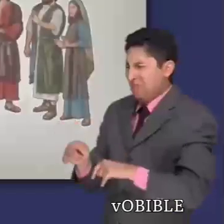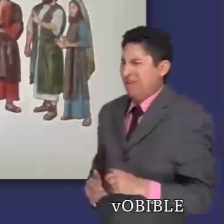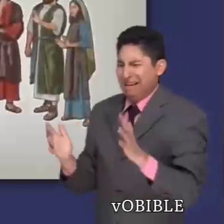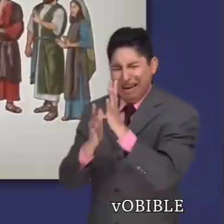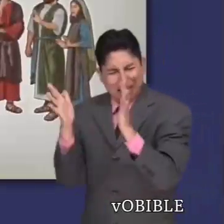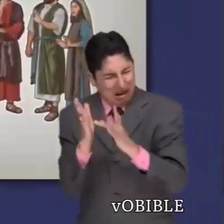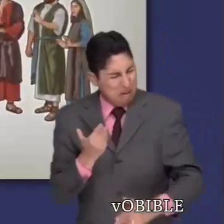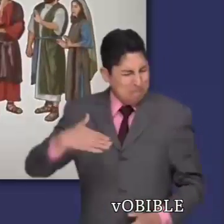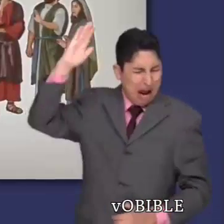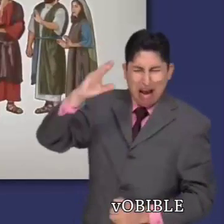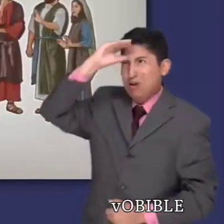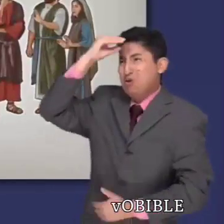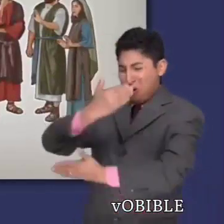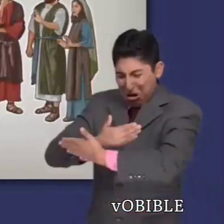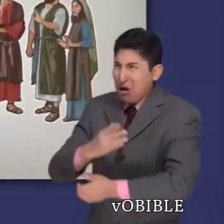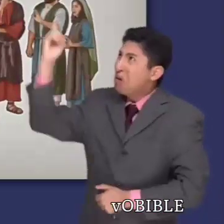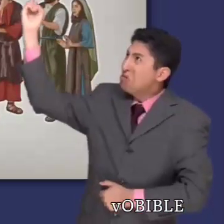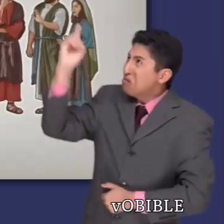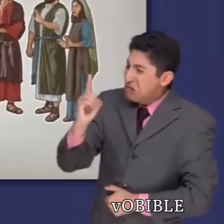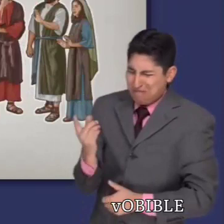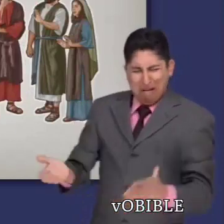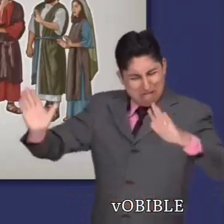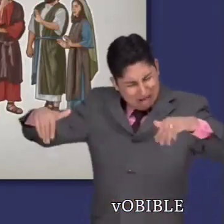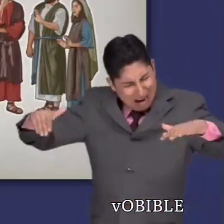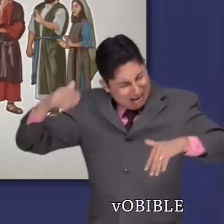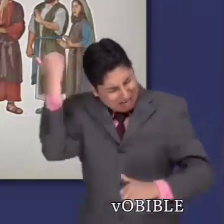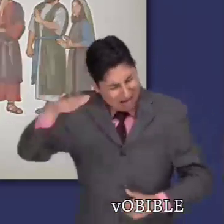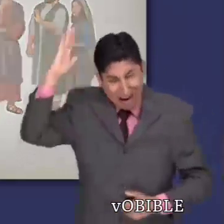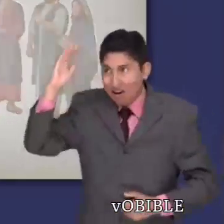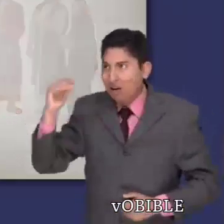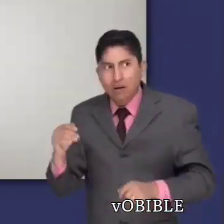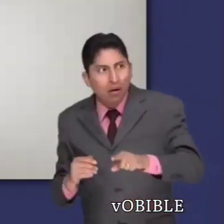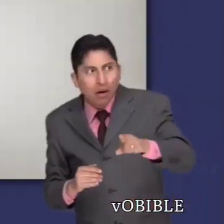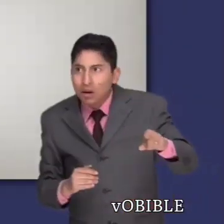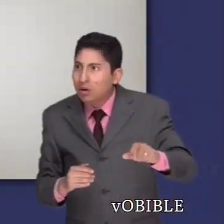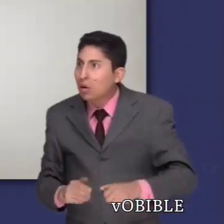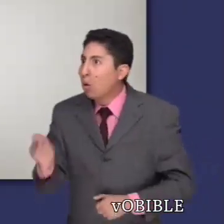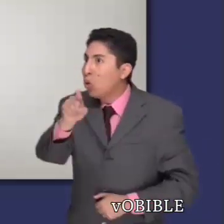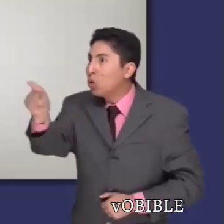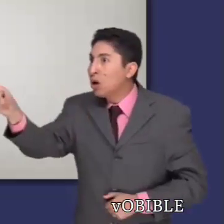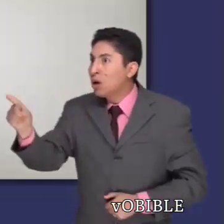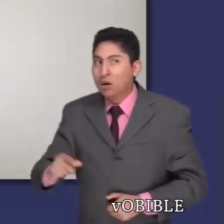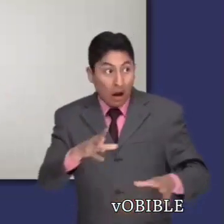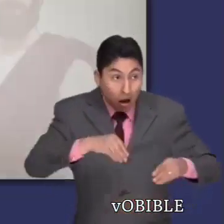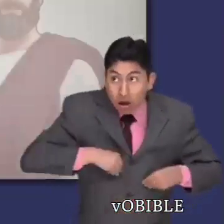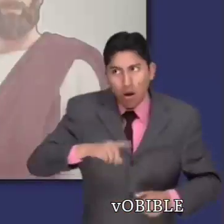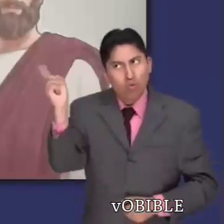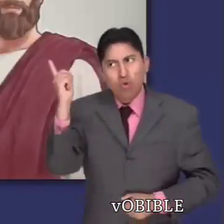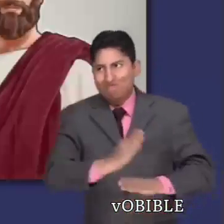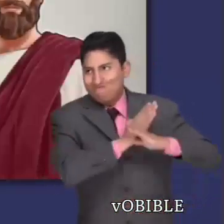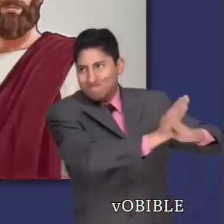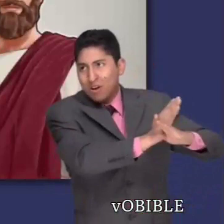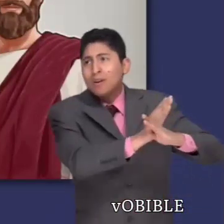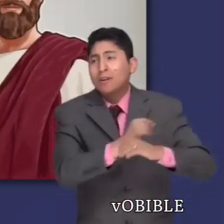Luego el apóstol advierte de que han aparecido en el mundo muchos impostores. Estos anticristos afirman que el